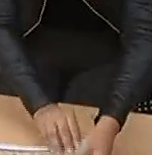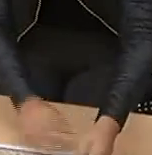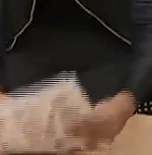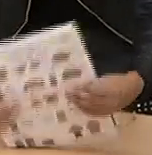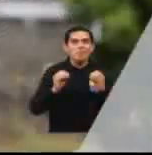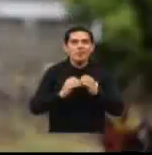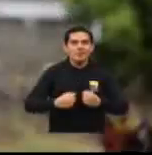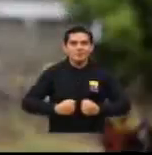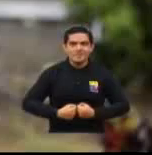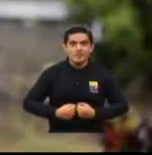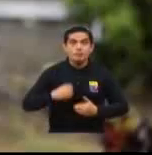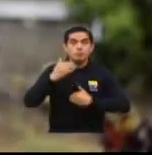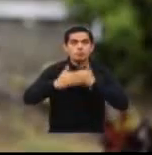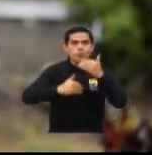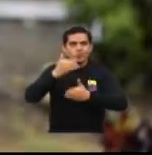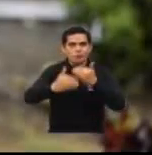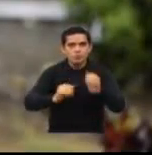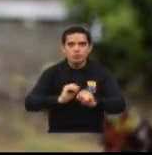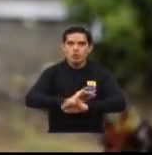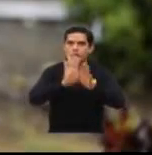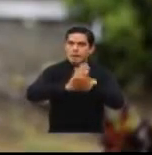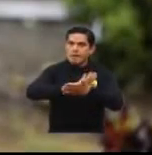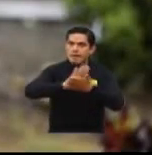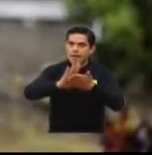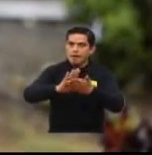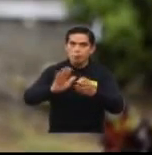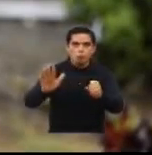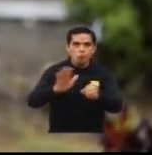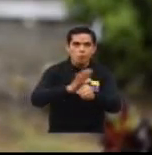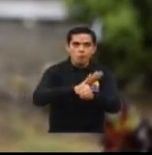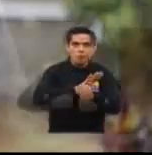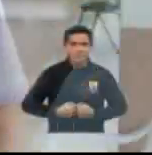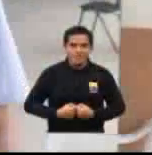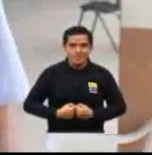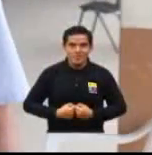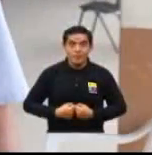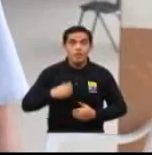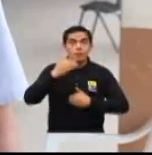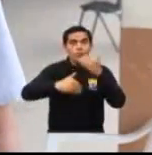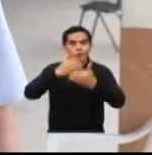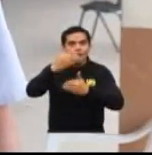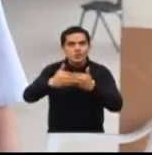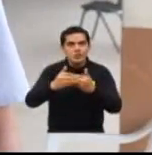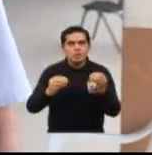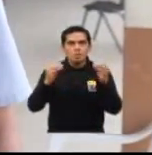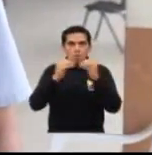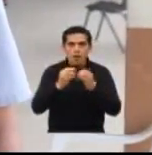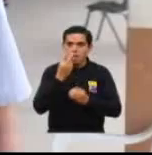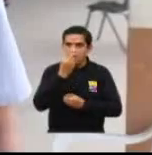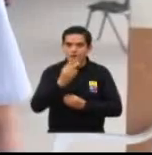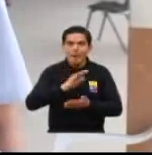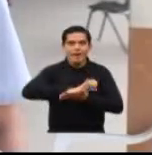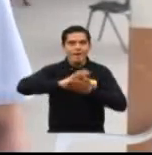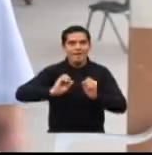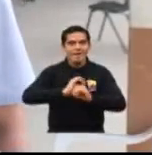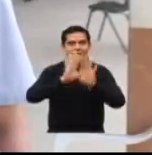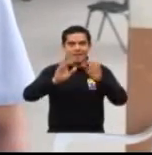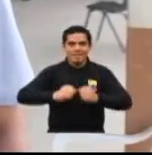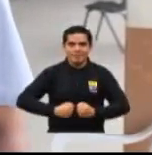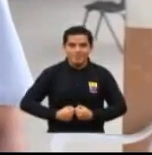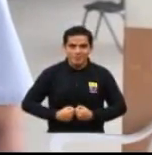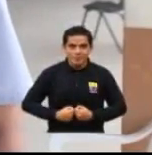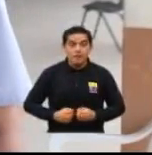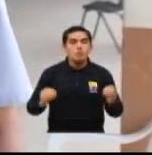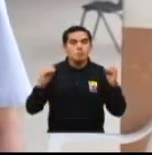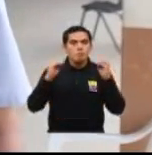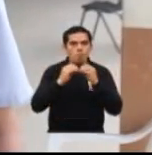Nacional Electoral. Proceso transparente total y confiamos en el CNE. Desde mi punto de vista está siendo transparente. Y más